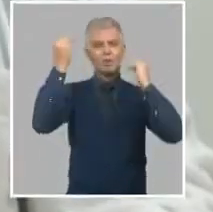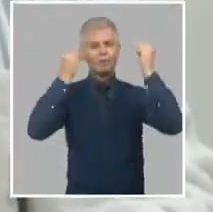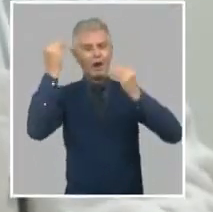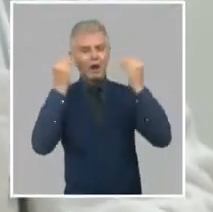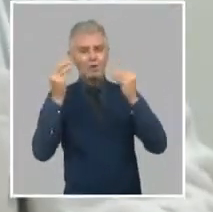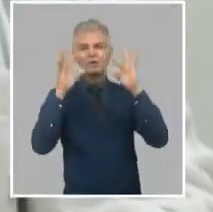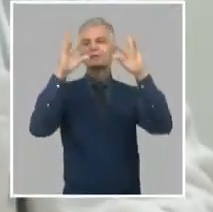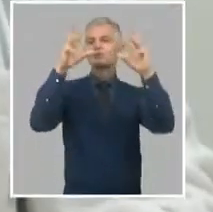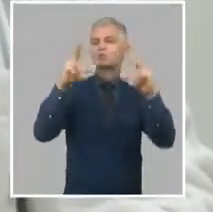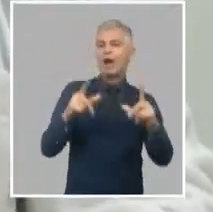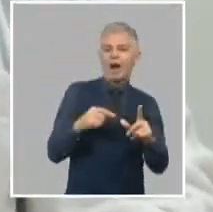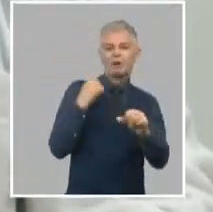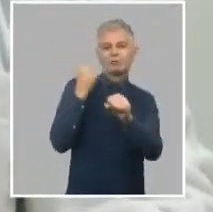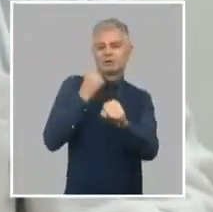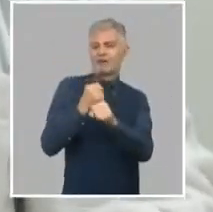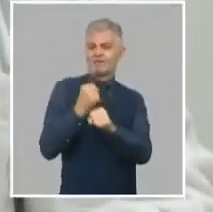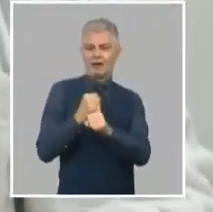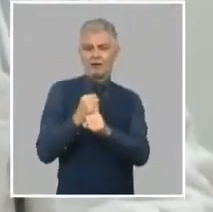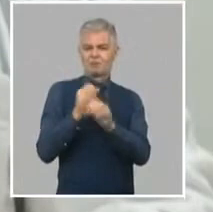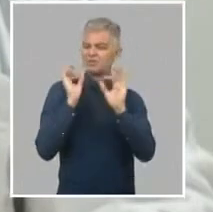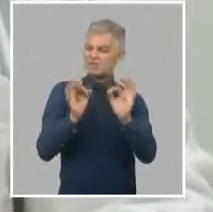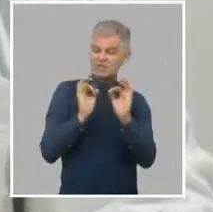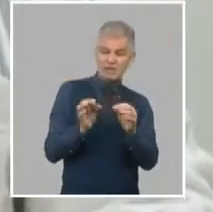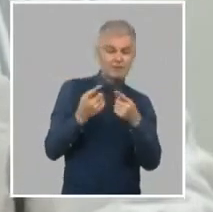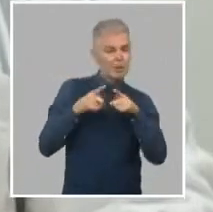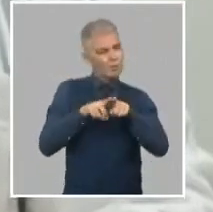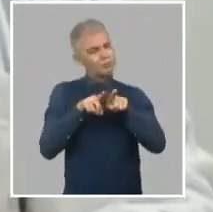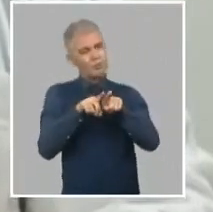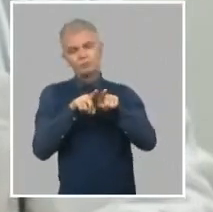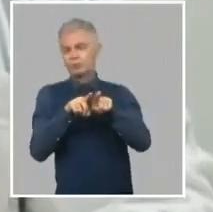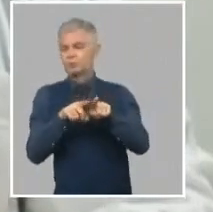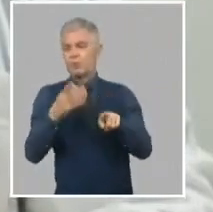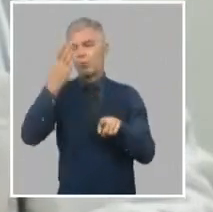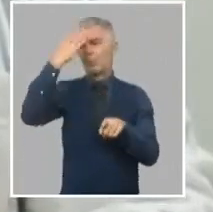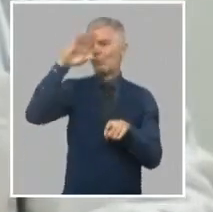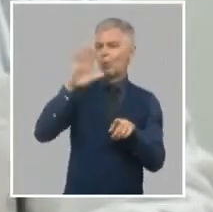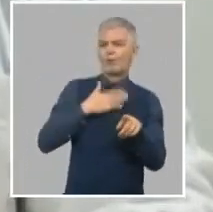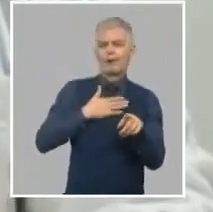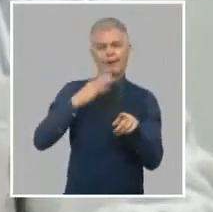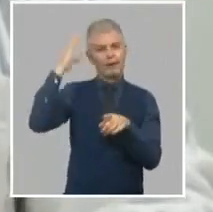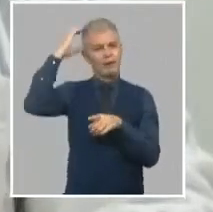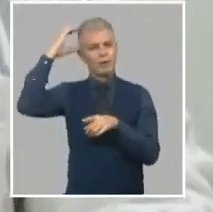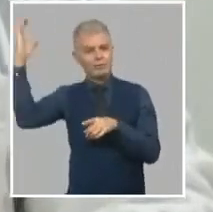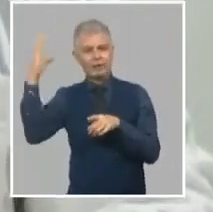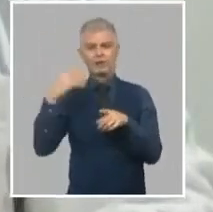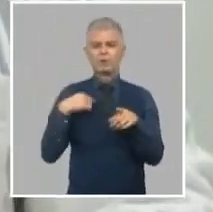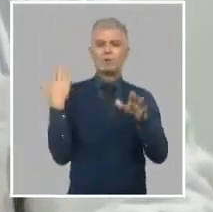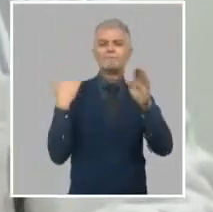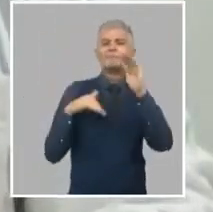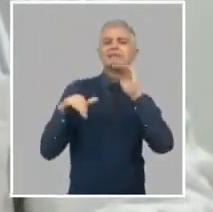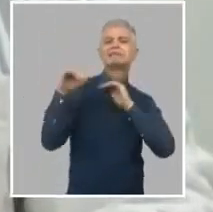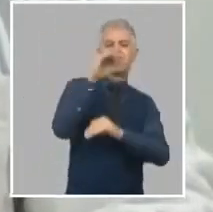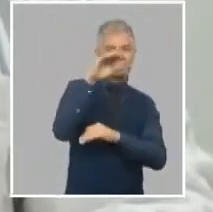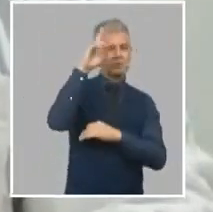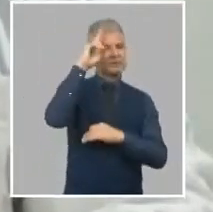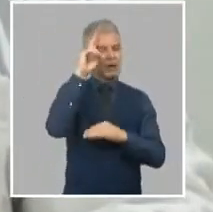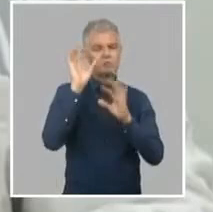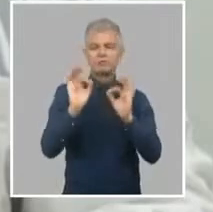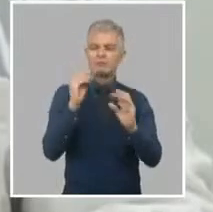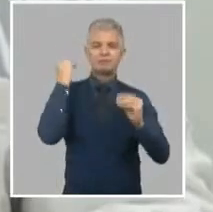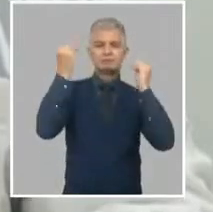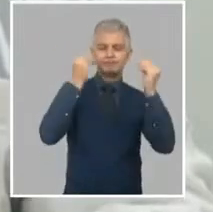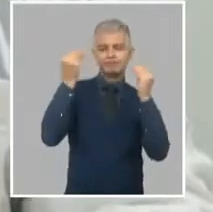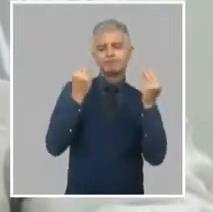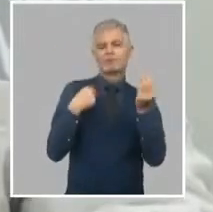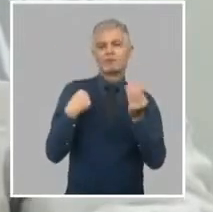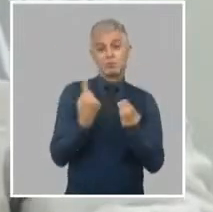cosa, el constante acompañamiento de Cuba, de sus autoridades, de nuestro ministerio, de